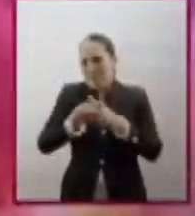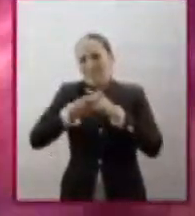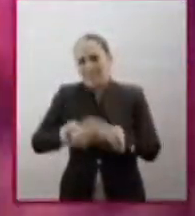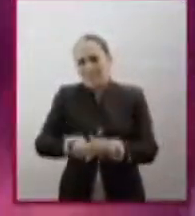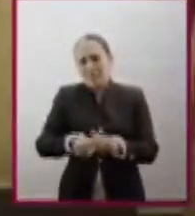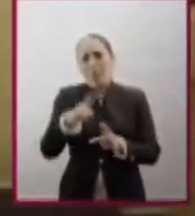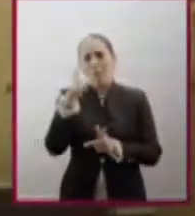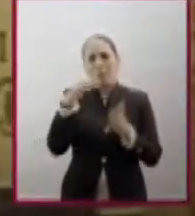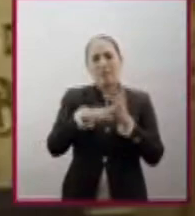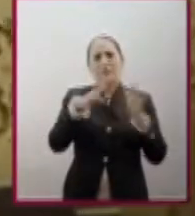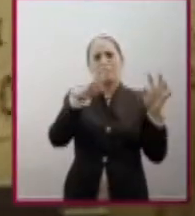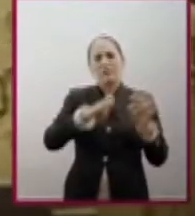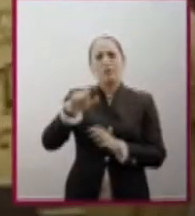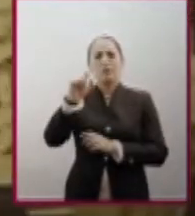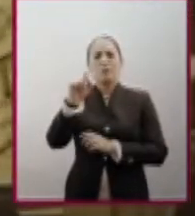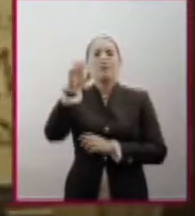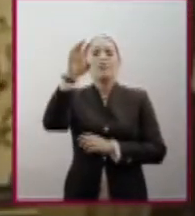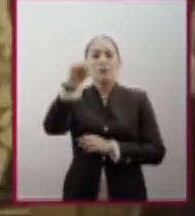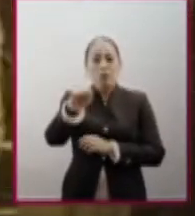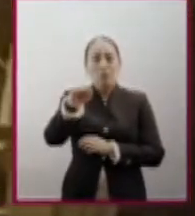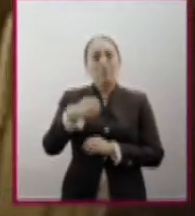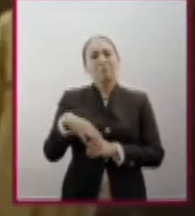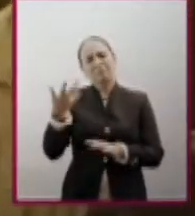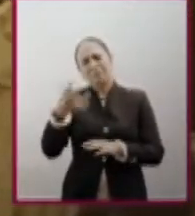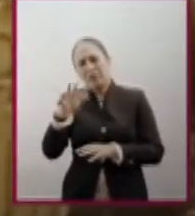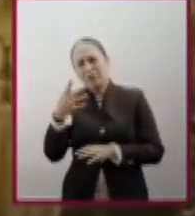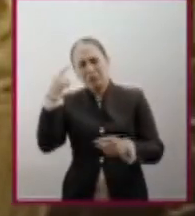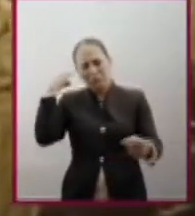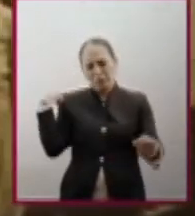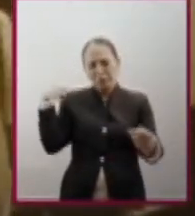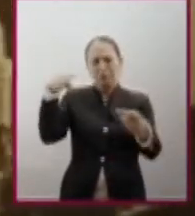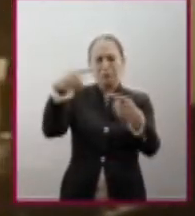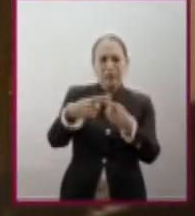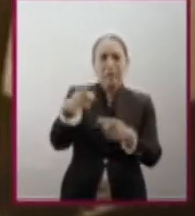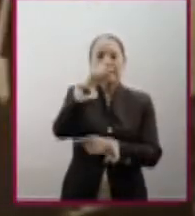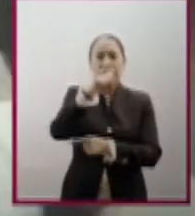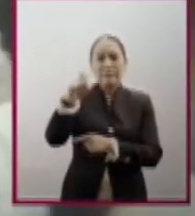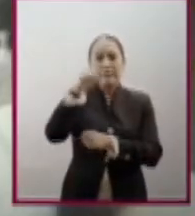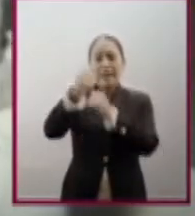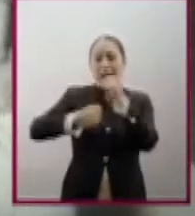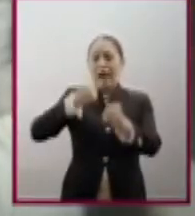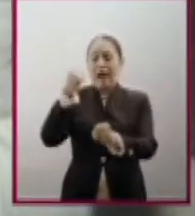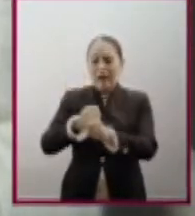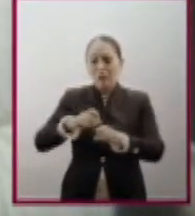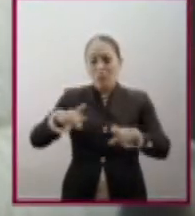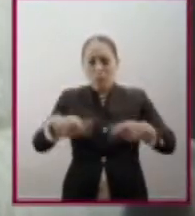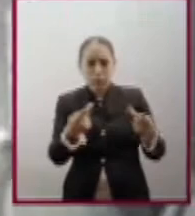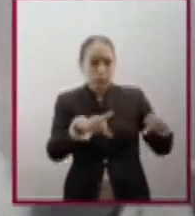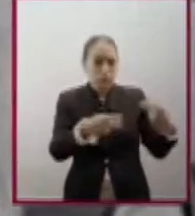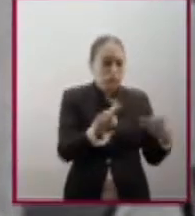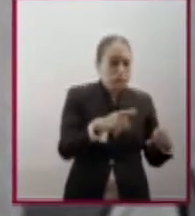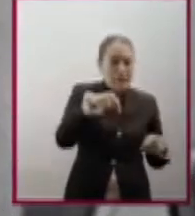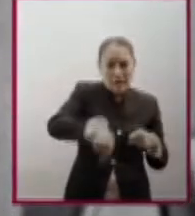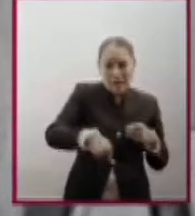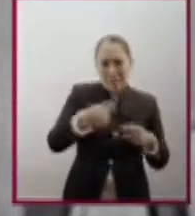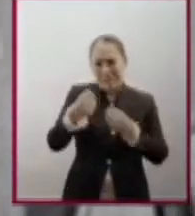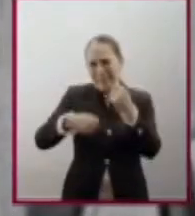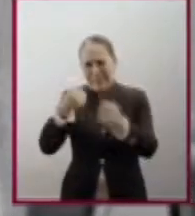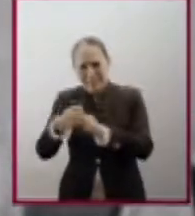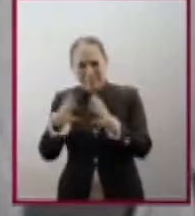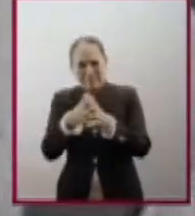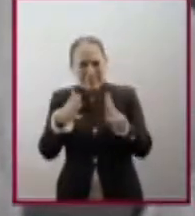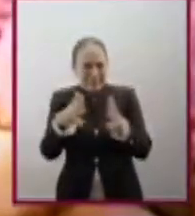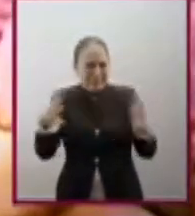en 1929, lo que quiere decir que lleva casi 100 años en el mercado y en las tienditas. Los